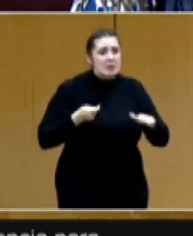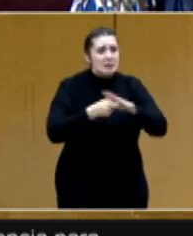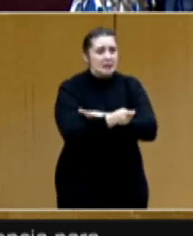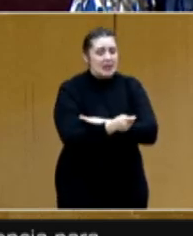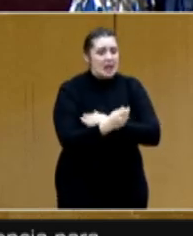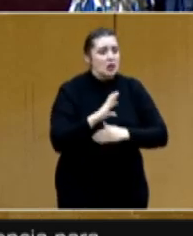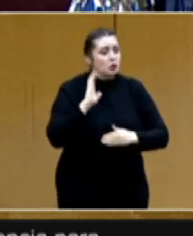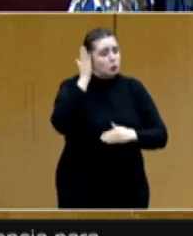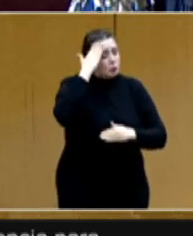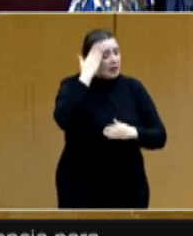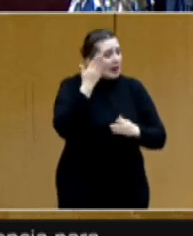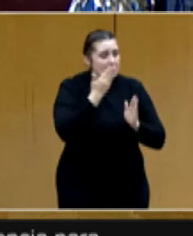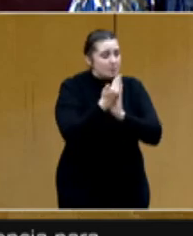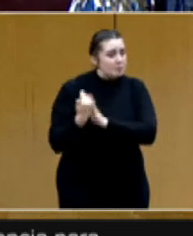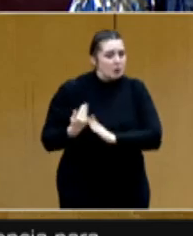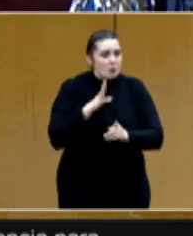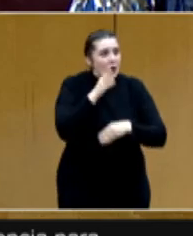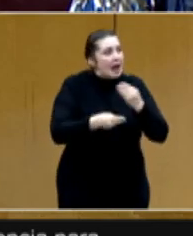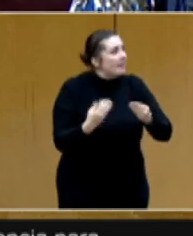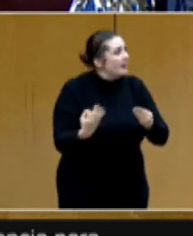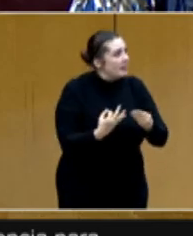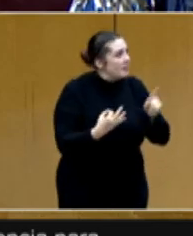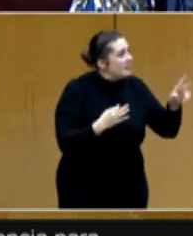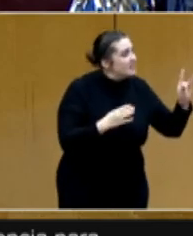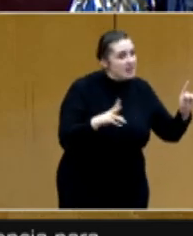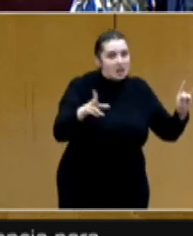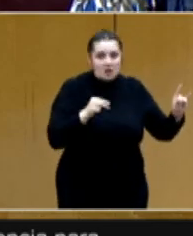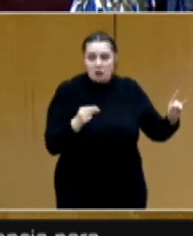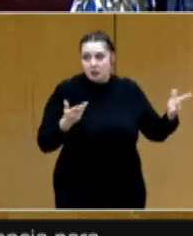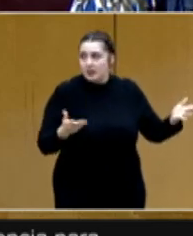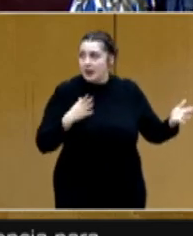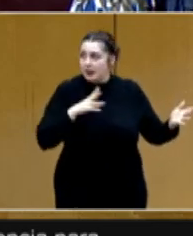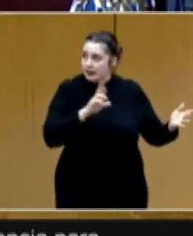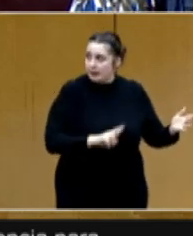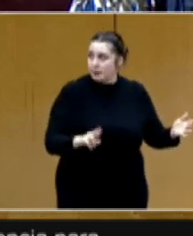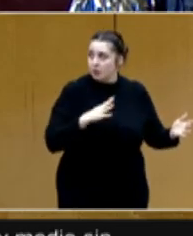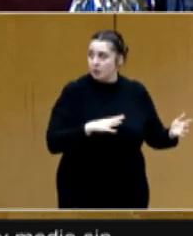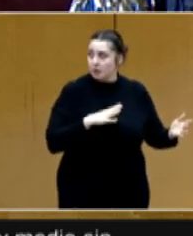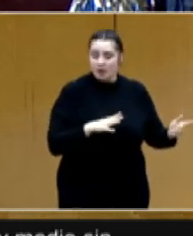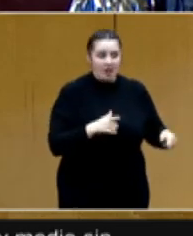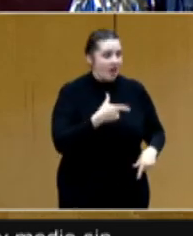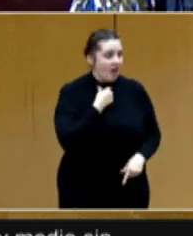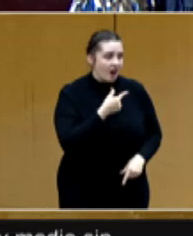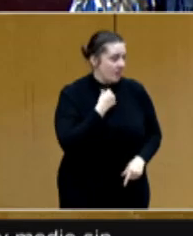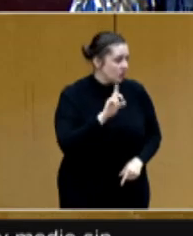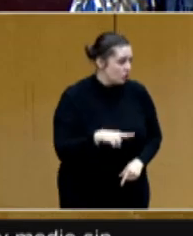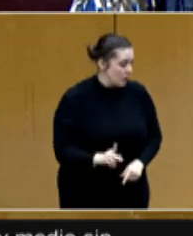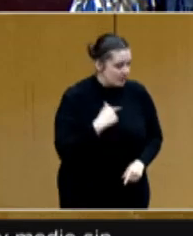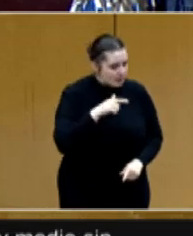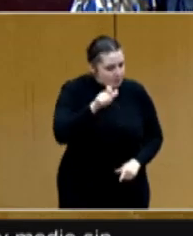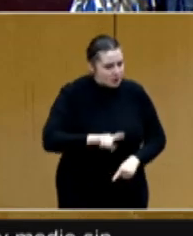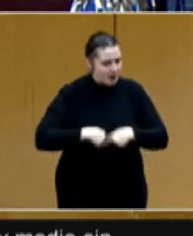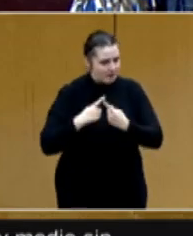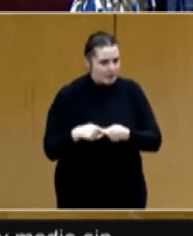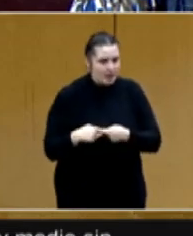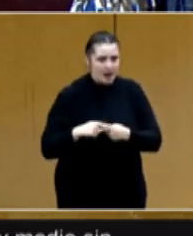de tutela porque nadie sabe qué es lo que hay que hacer muchas gracias y ya Repito no hace ninguna gracia cuando eres familiar Y estás